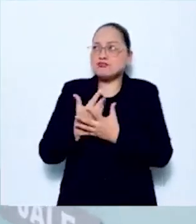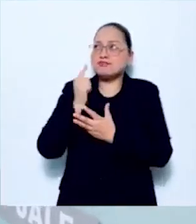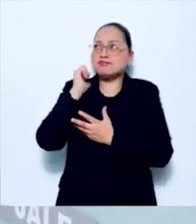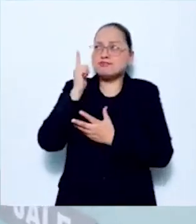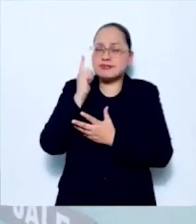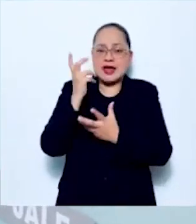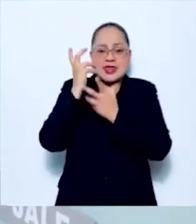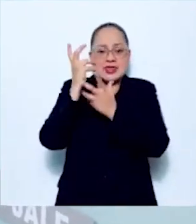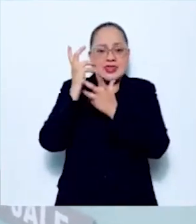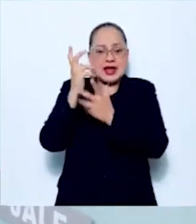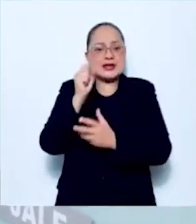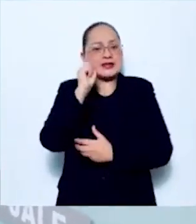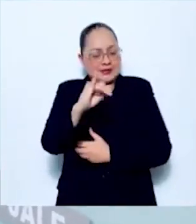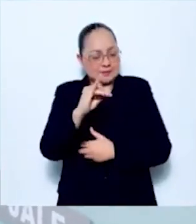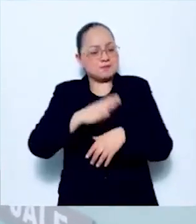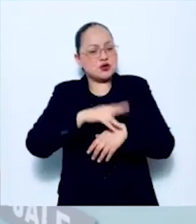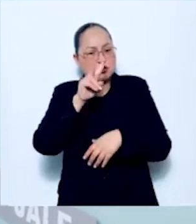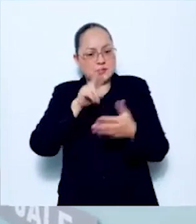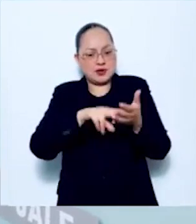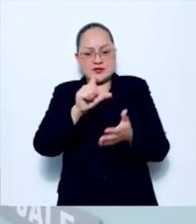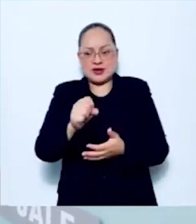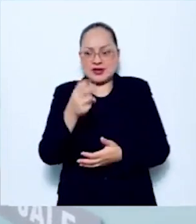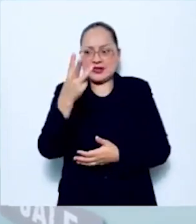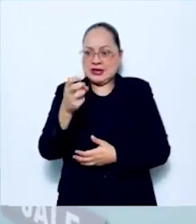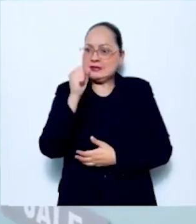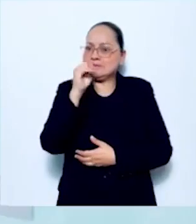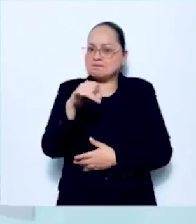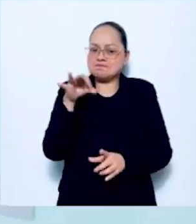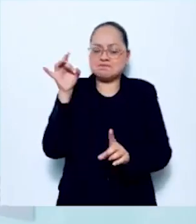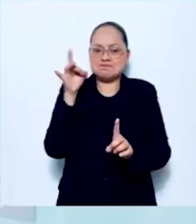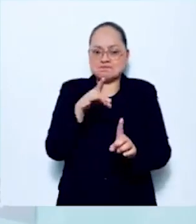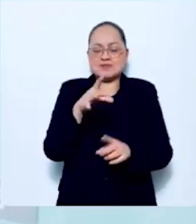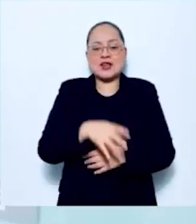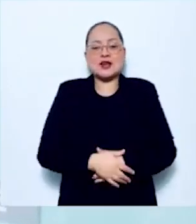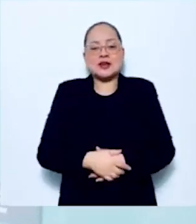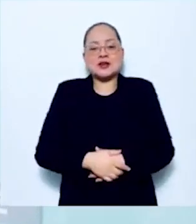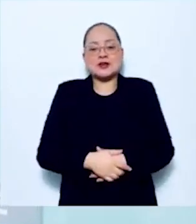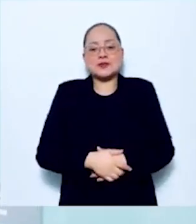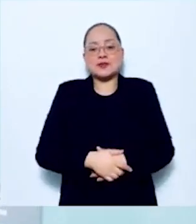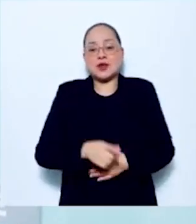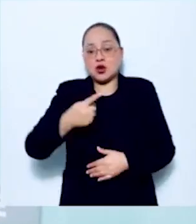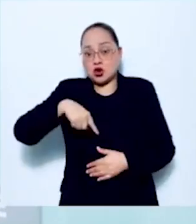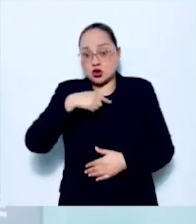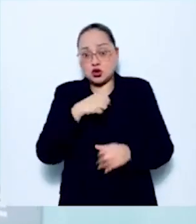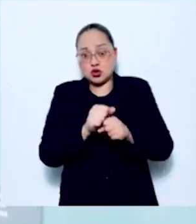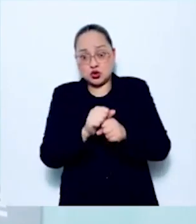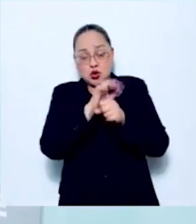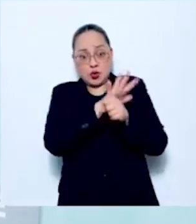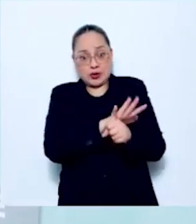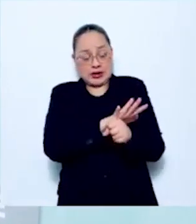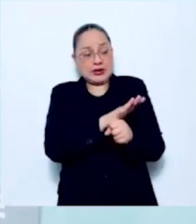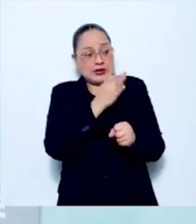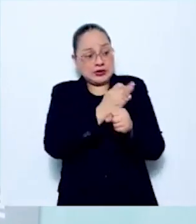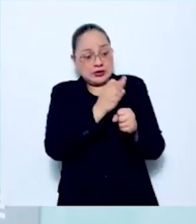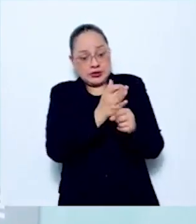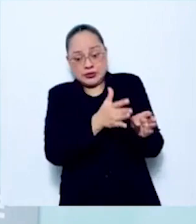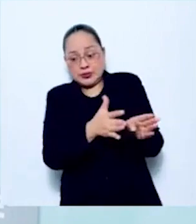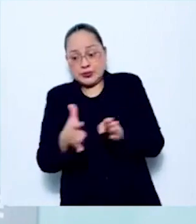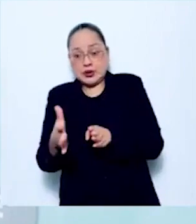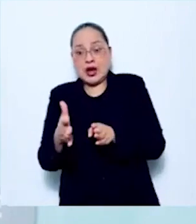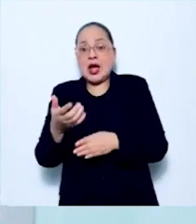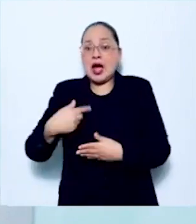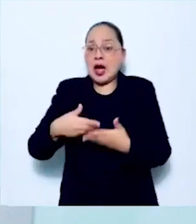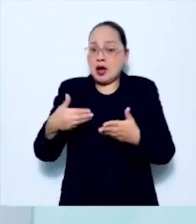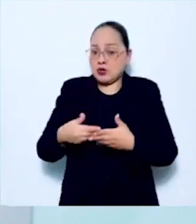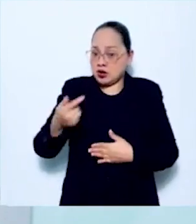muy confiada que va a ser el bueno, sobre todo porque, mira, salimos de una pandemia y que los que todavía estamos aquí en este mundo tenemos mucho que hacer por el